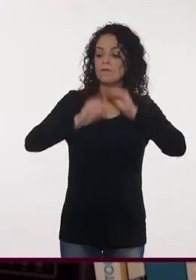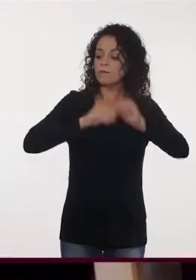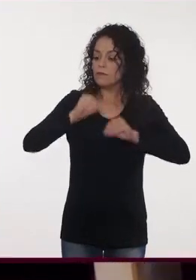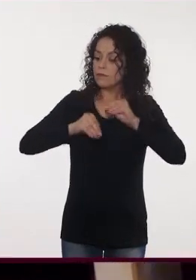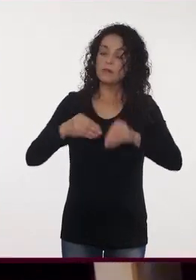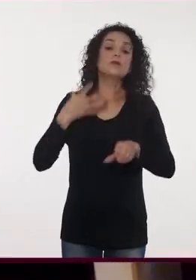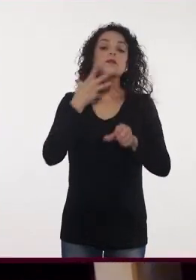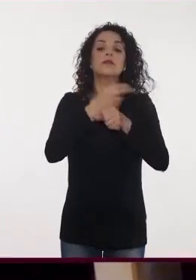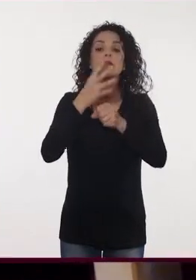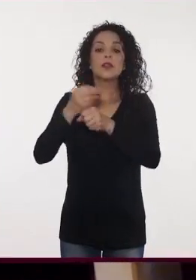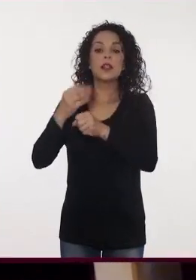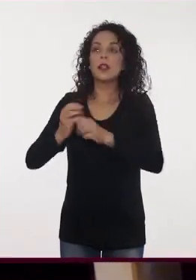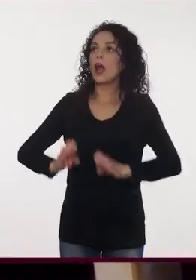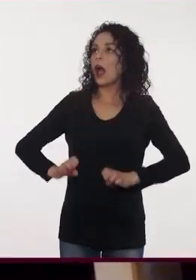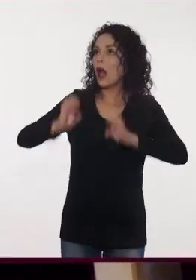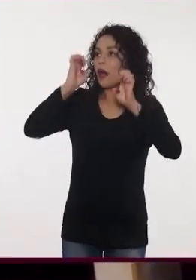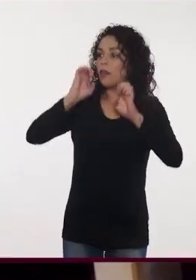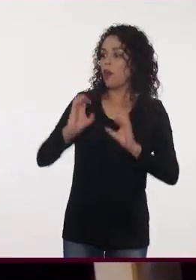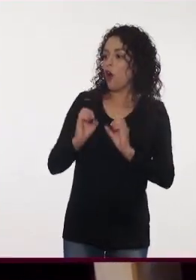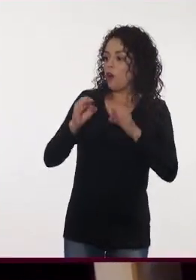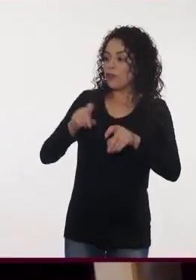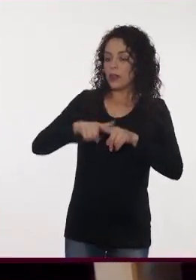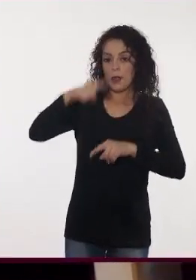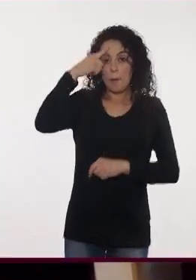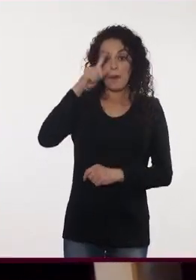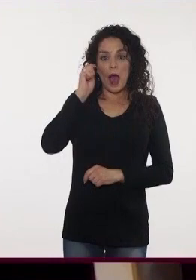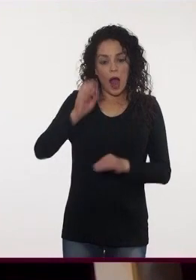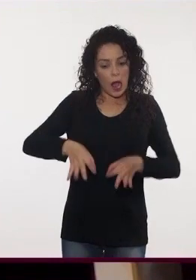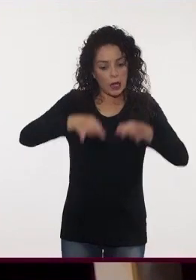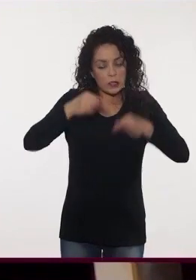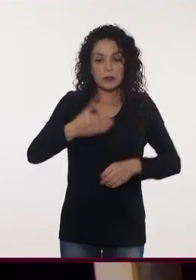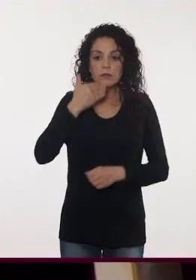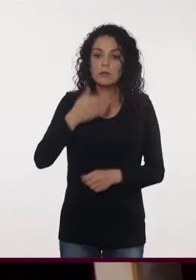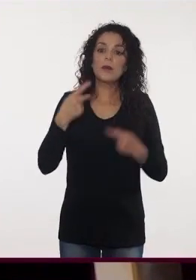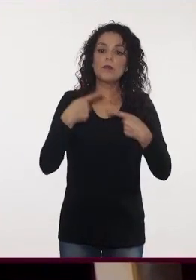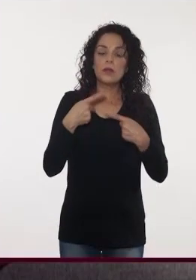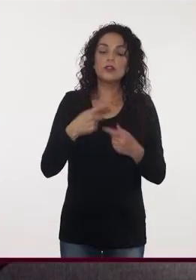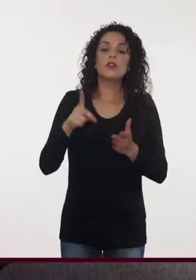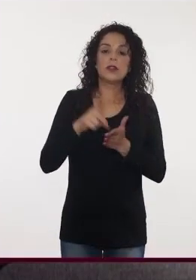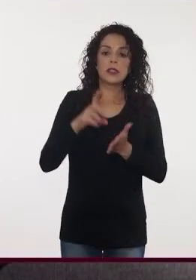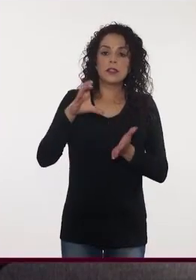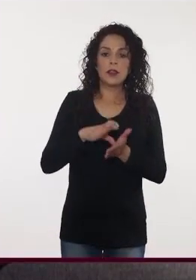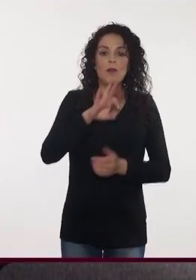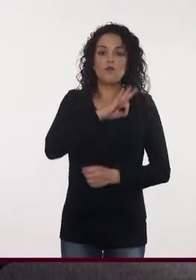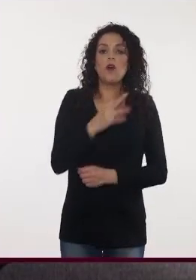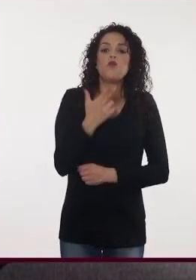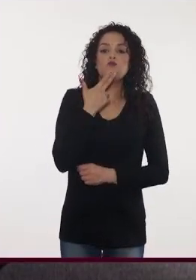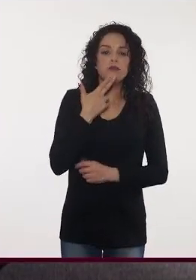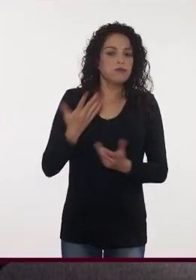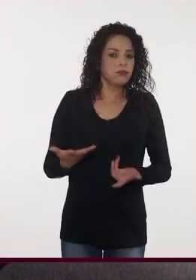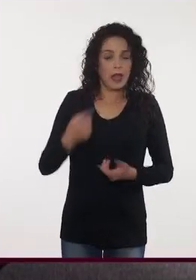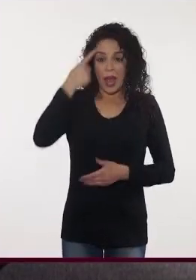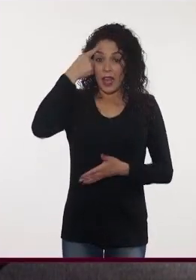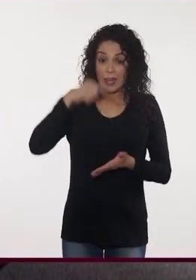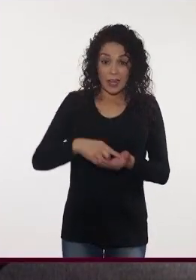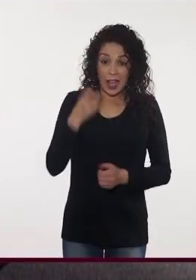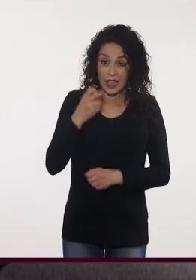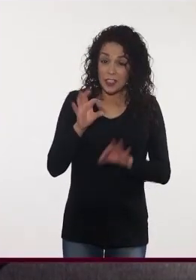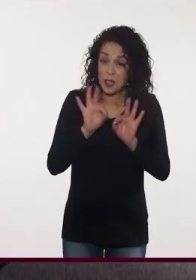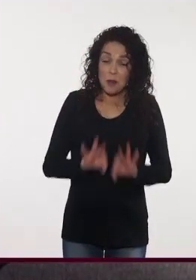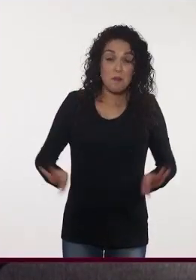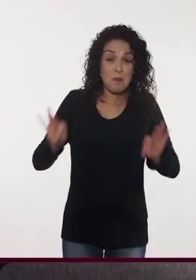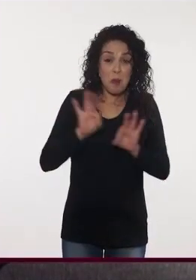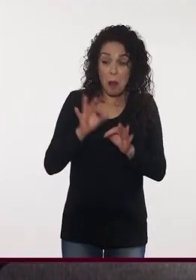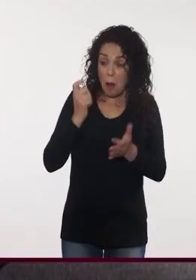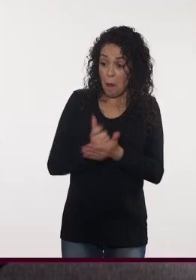instalaciones para que éstas sean apropiadas para las personas con discapacidad. Consideran que no es importante invertir en